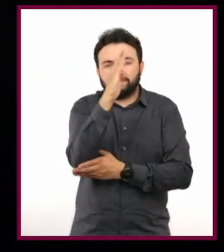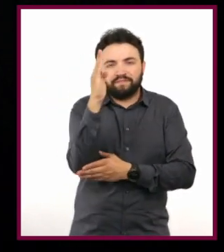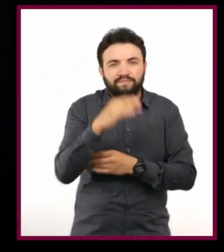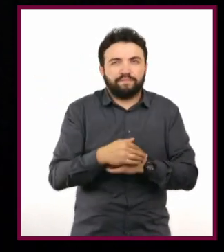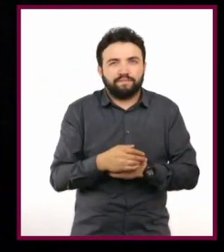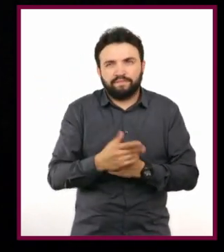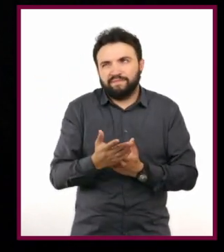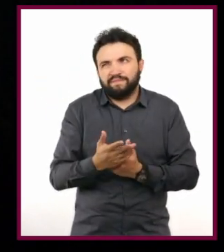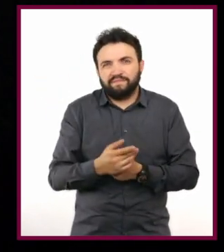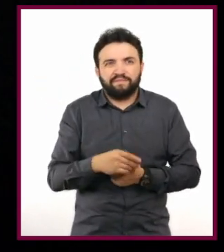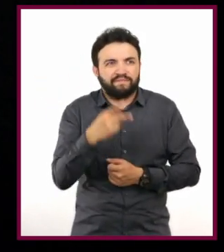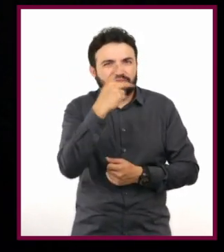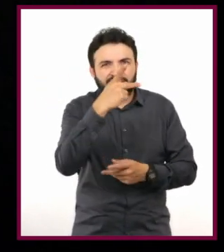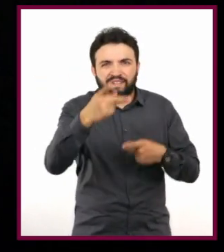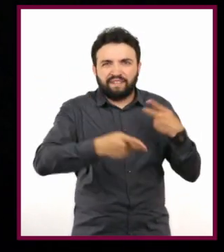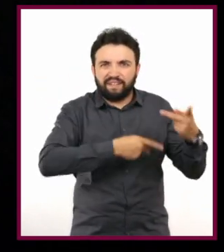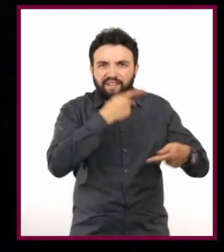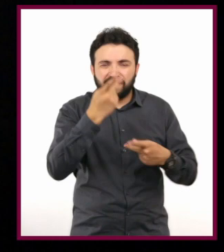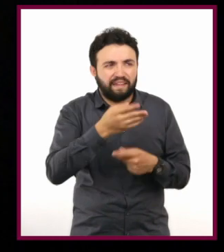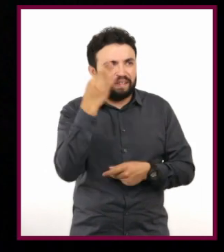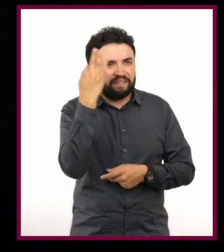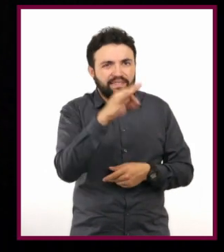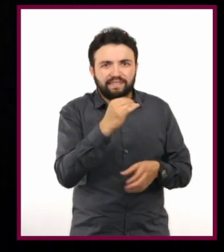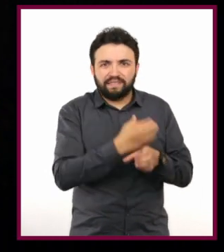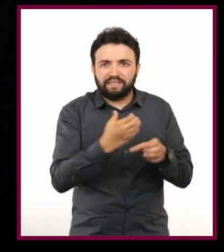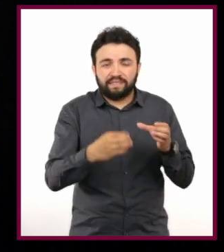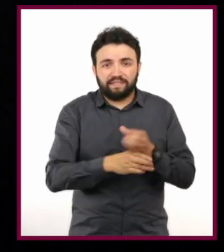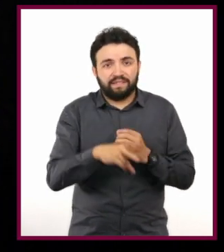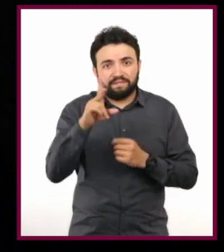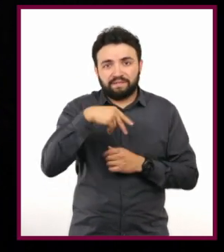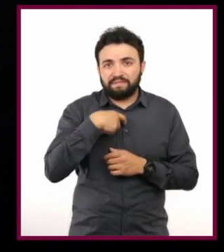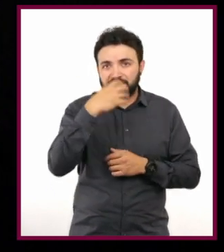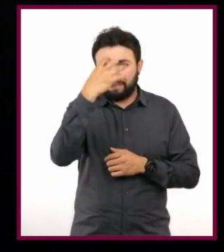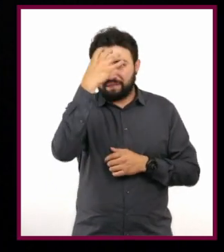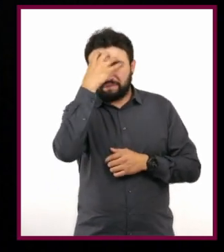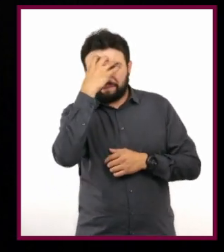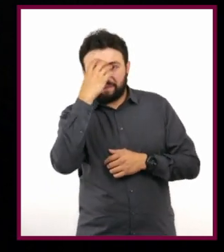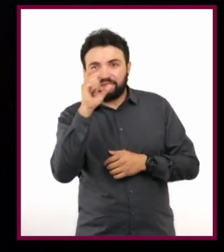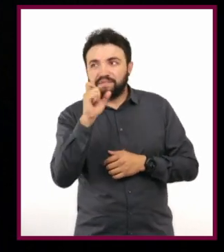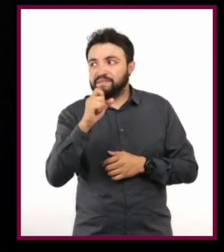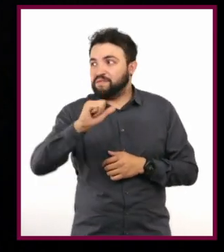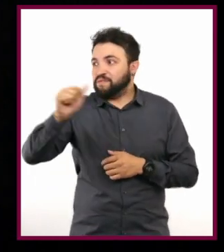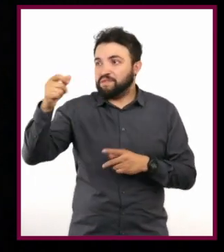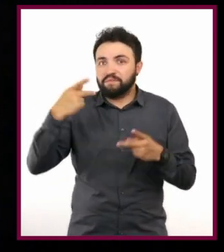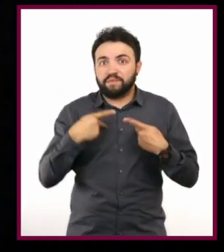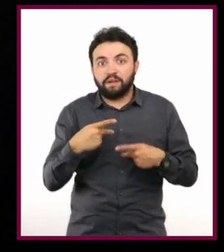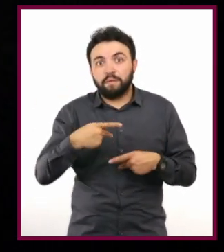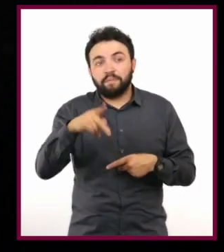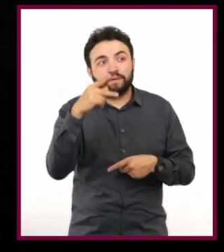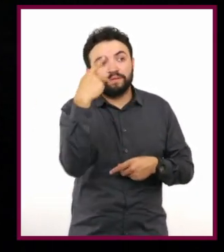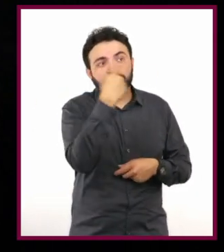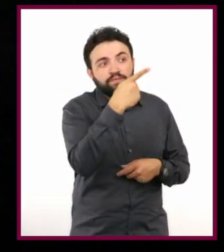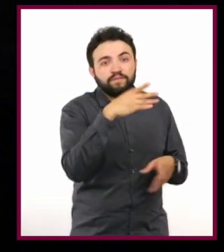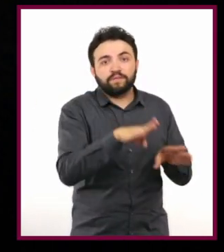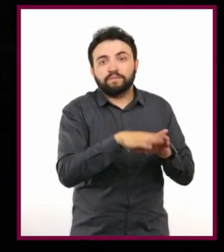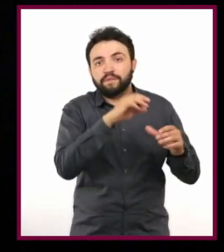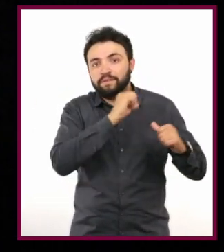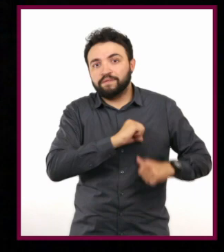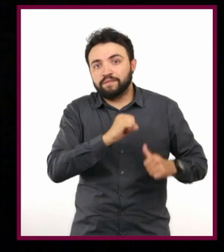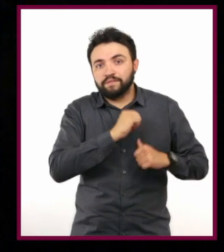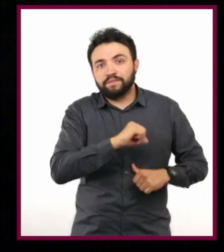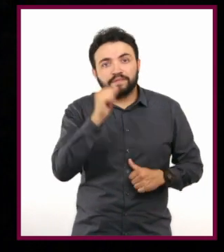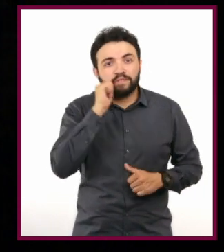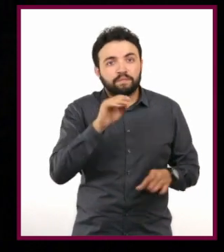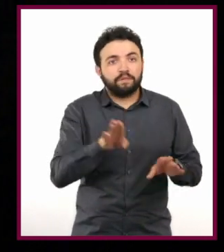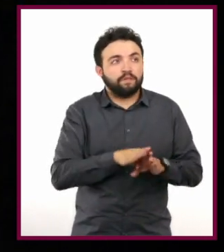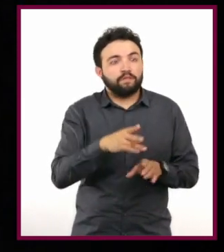¿Para qué les digo que no? También se sabe unos más groseros que me da pena cuando los dice con desconocidos. Pero como es de Alvarado y ahí